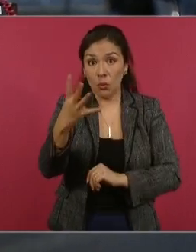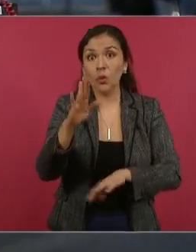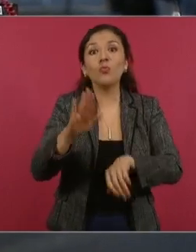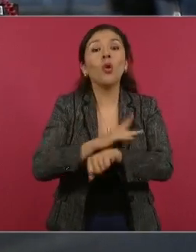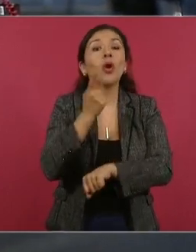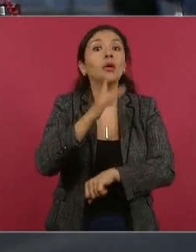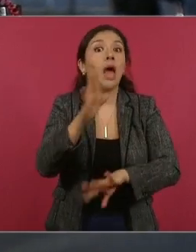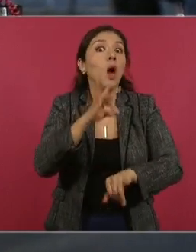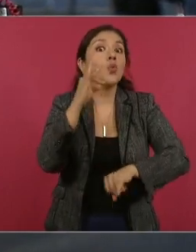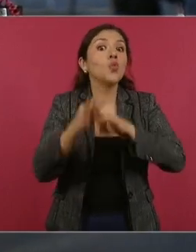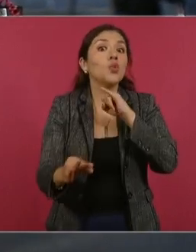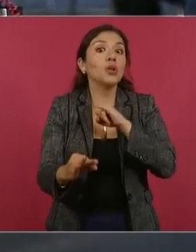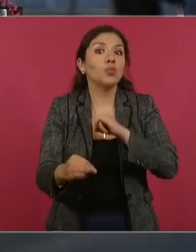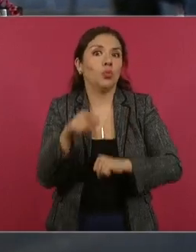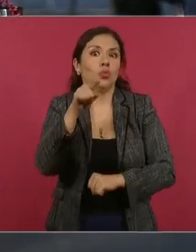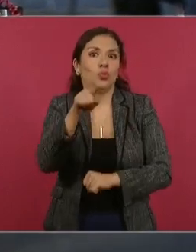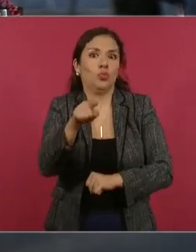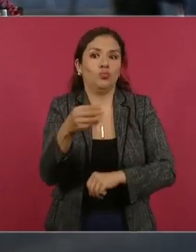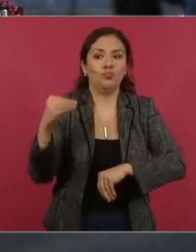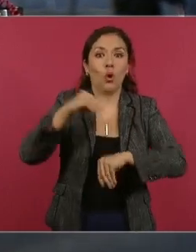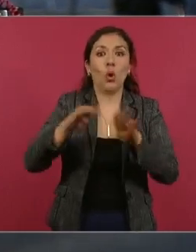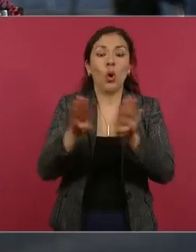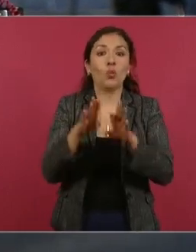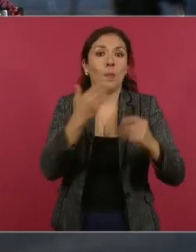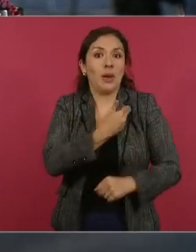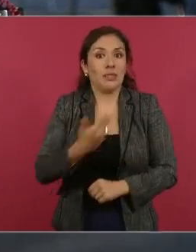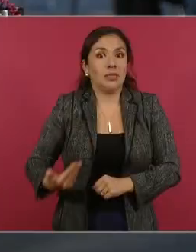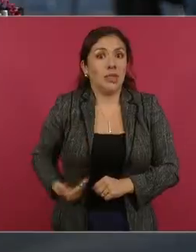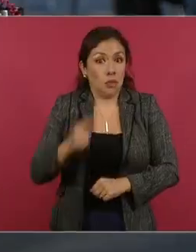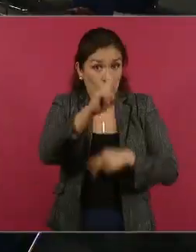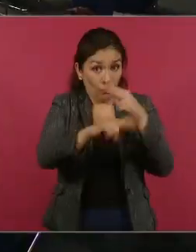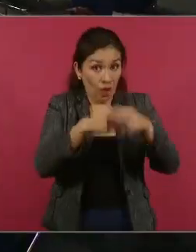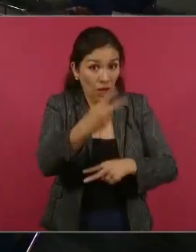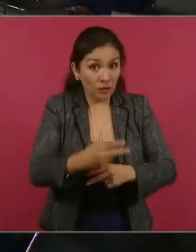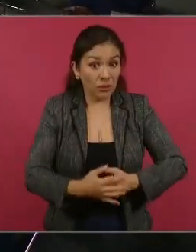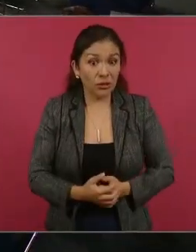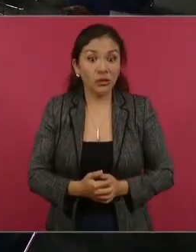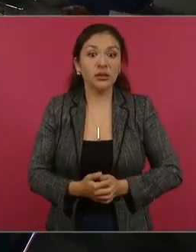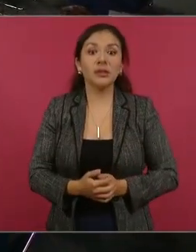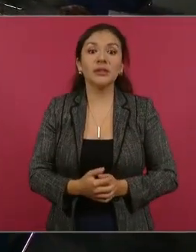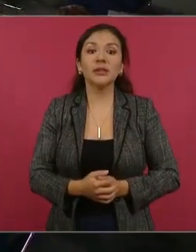que ya es la última parte de su administración. Muchas gracias. Sí, ya no